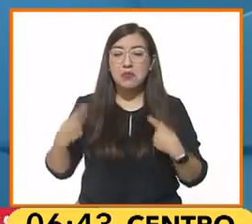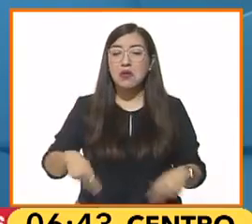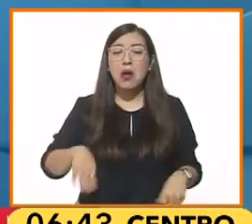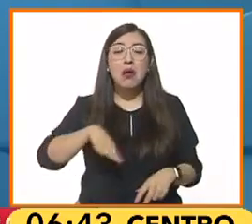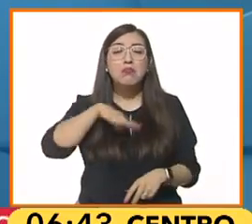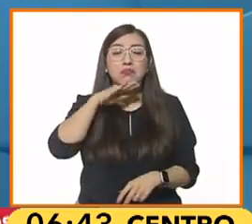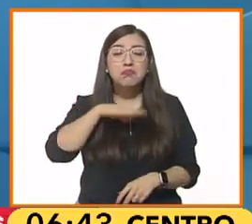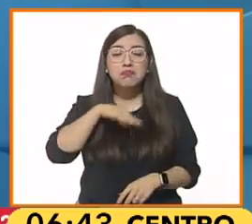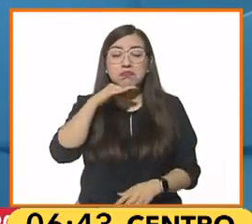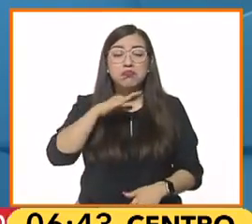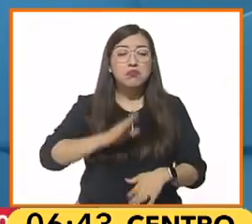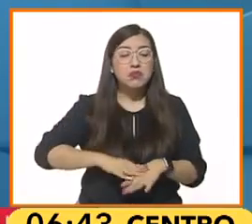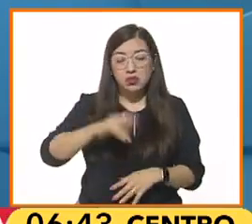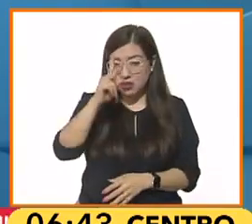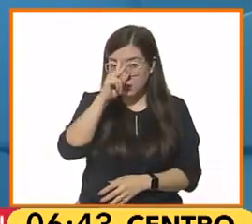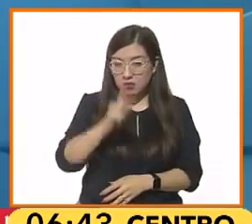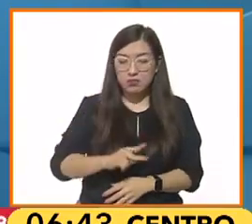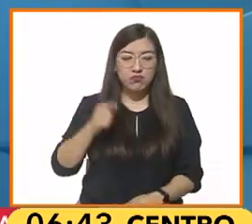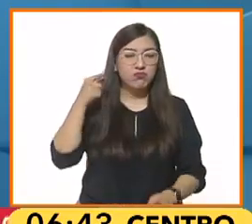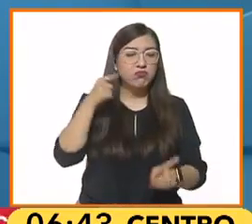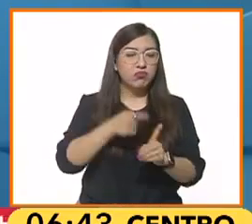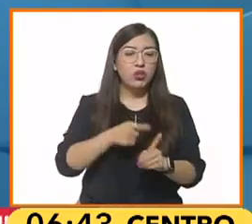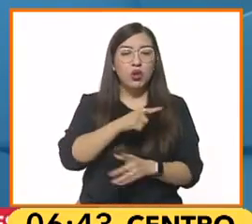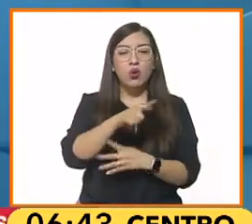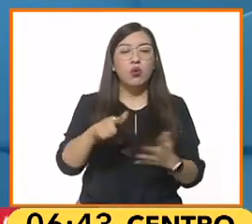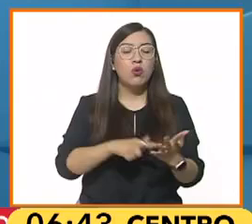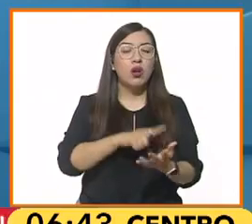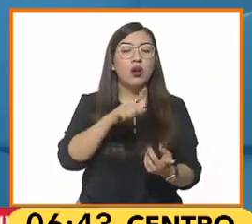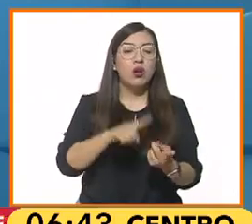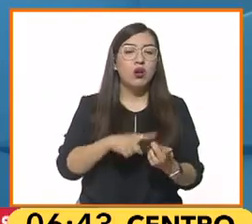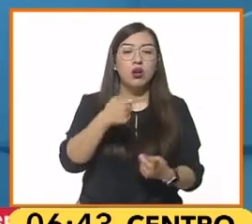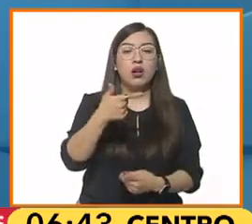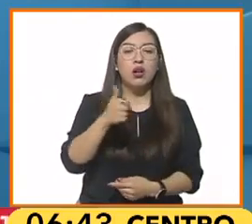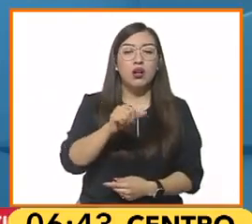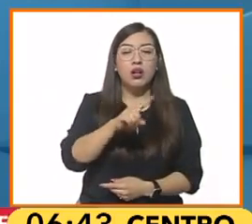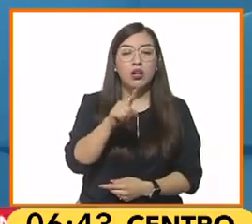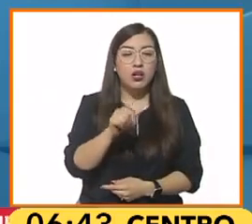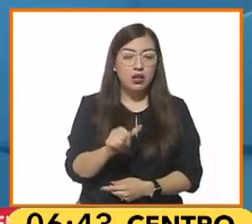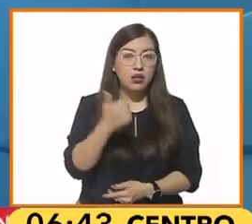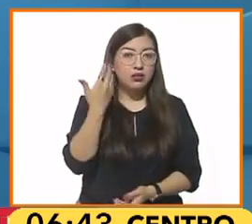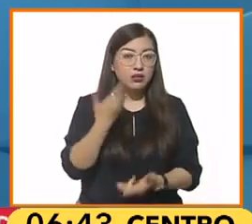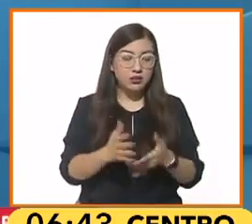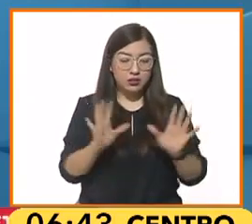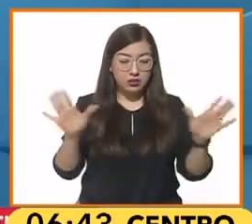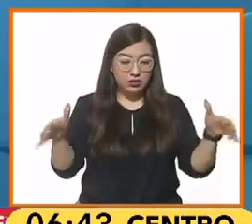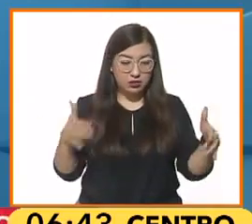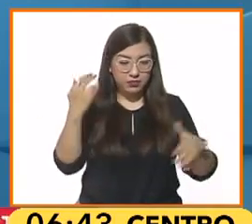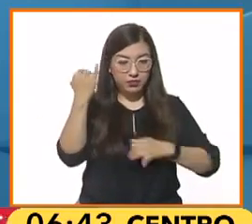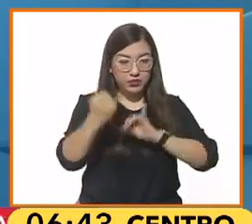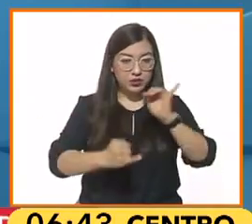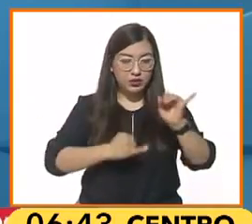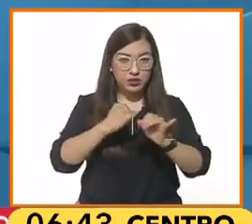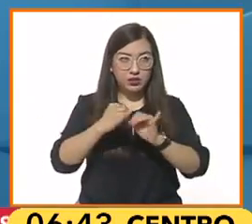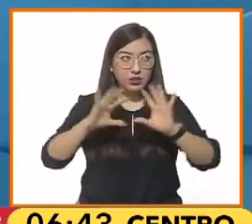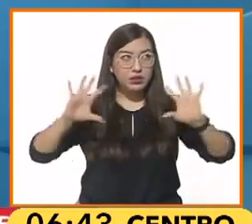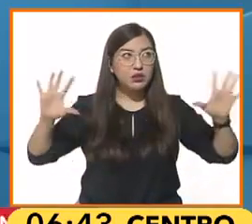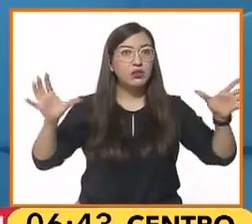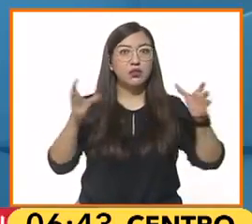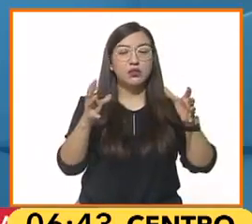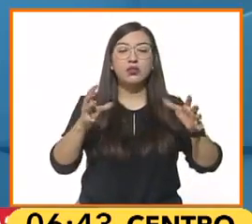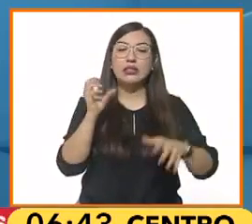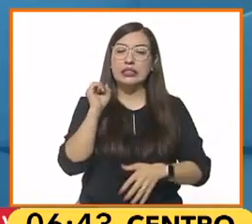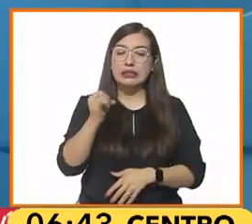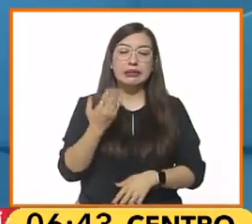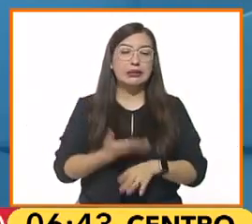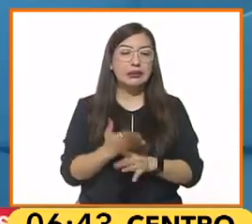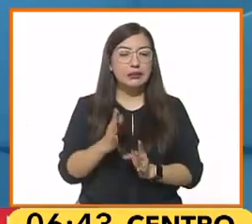la crisis más grande se encuentra en Gaza. Con respecto a la situación de la comunidad internacional, pues esto es un factor muy importante, pero